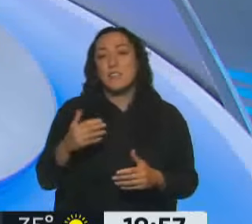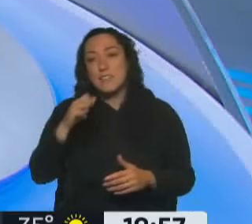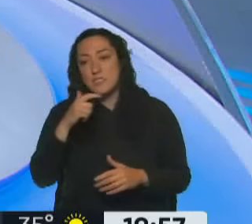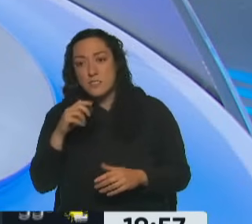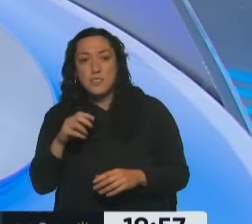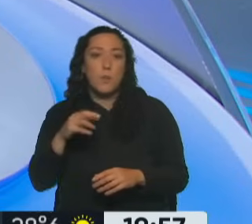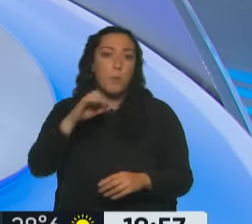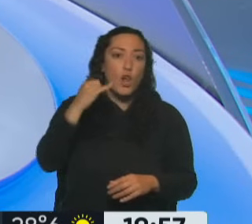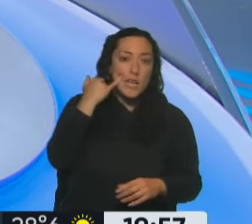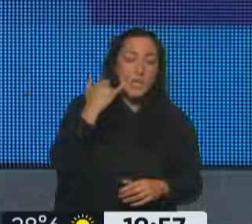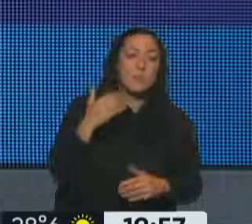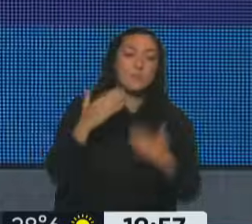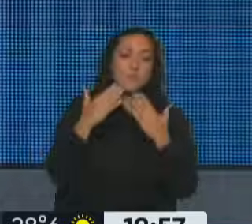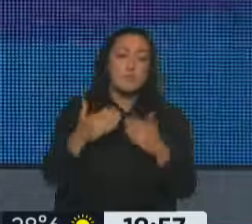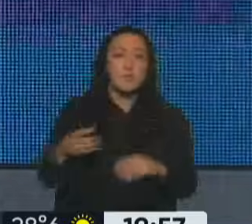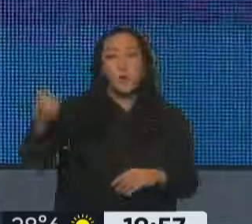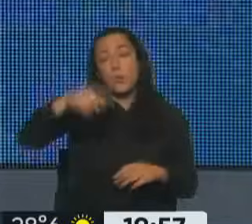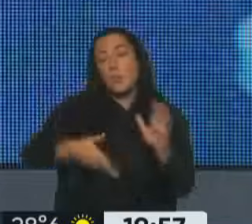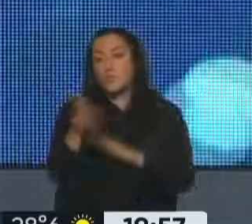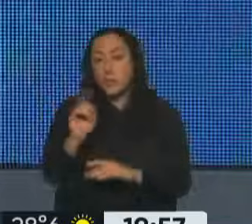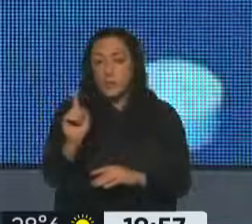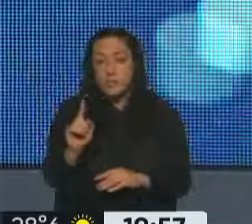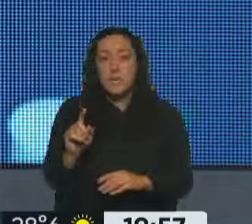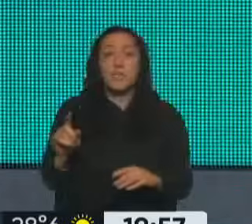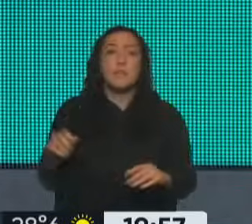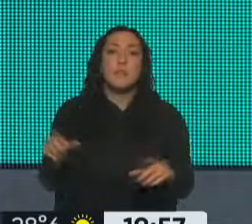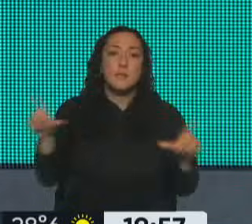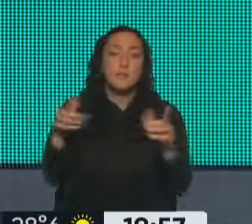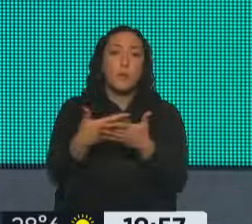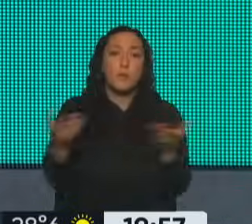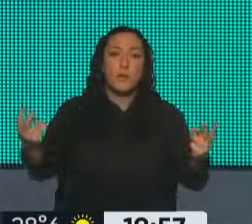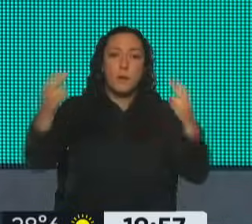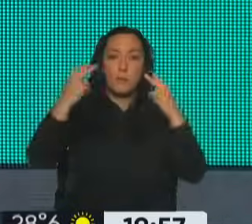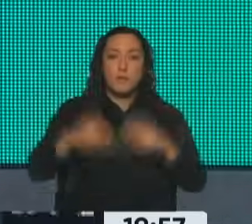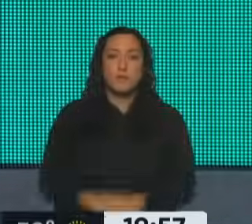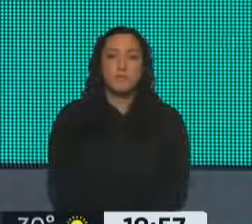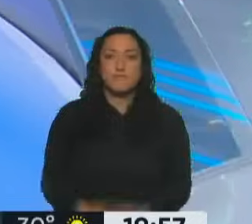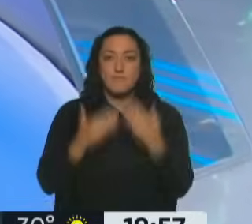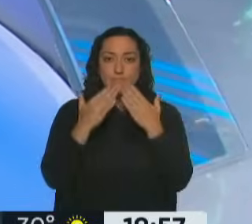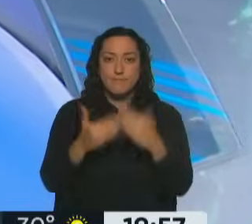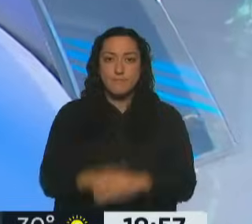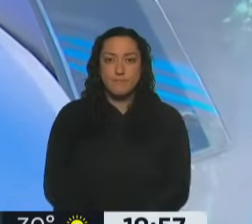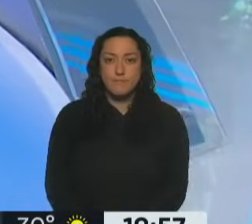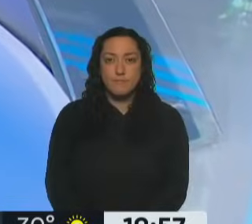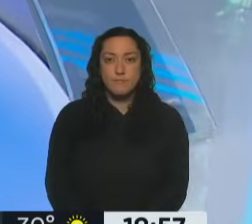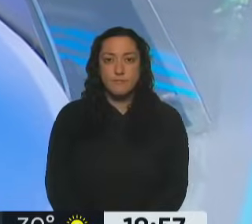a ustedes. Poli. Y vos no te vayas. Estás en la televisión pública. Gracias.